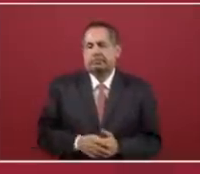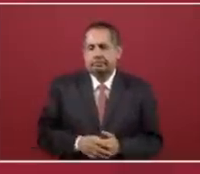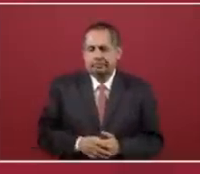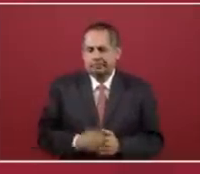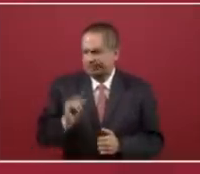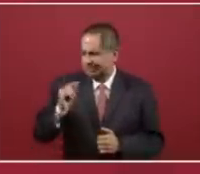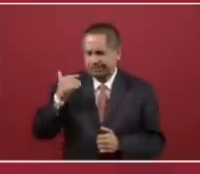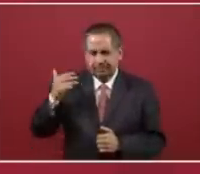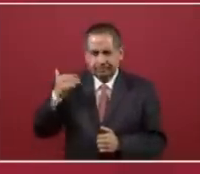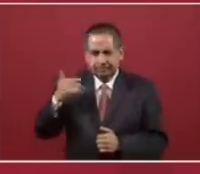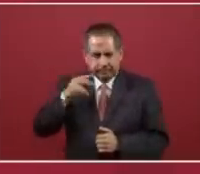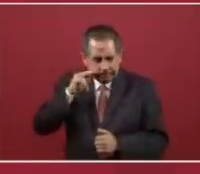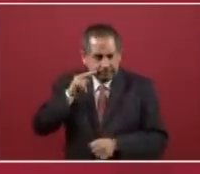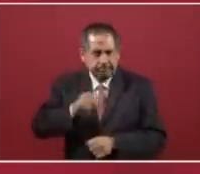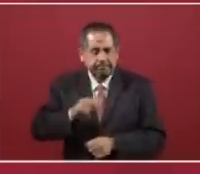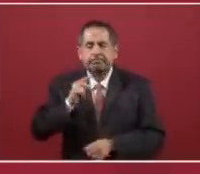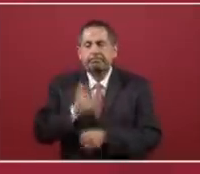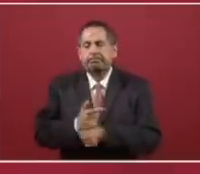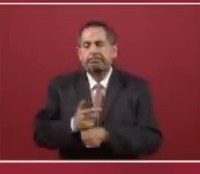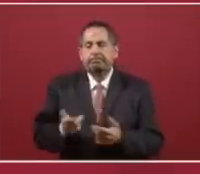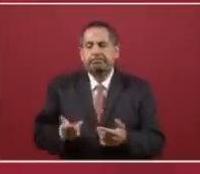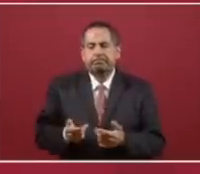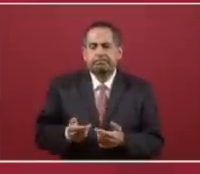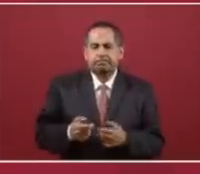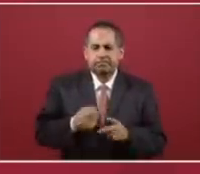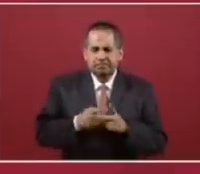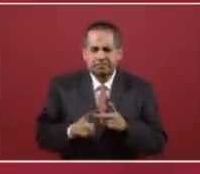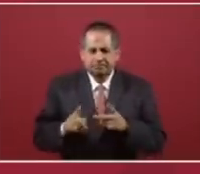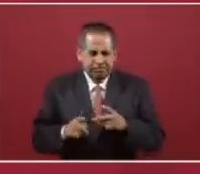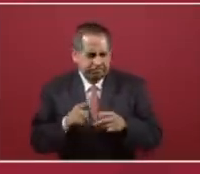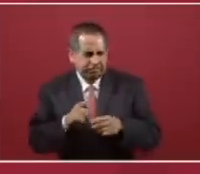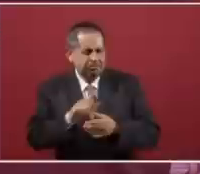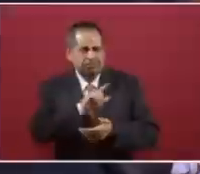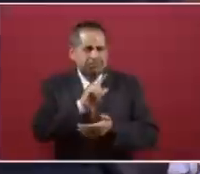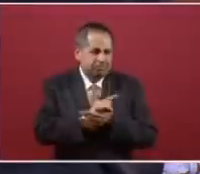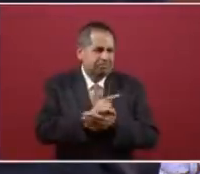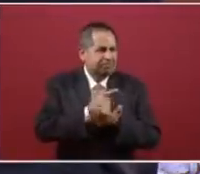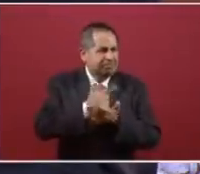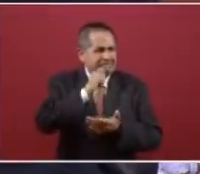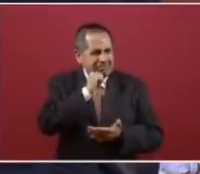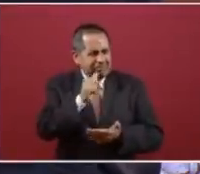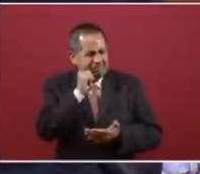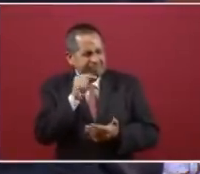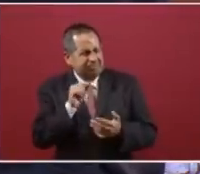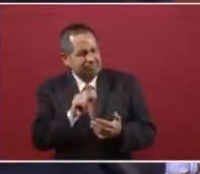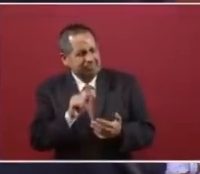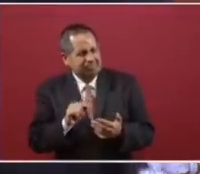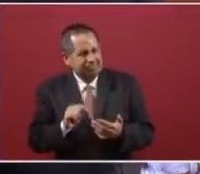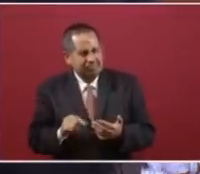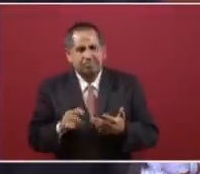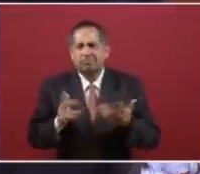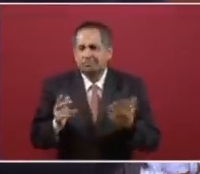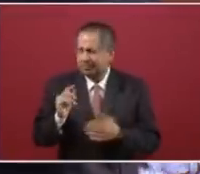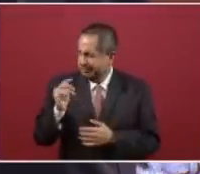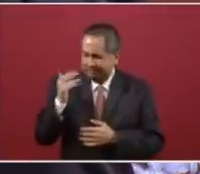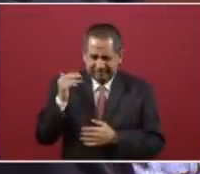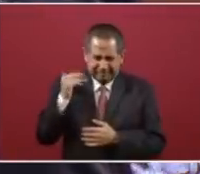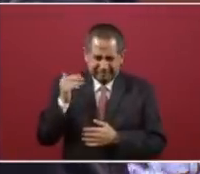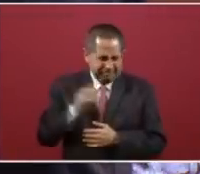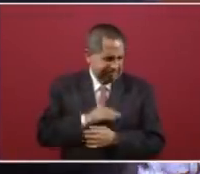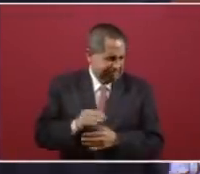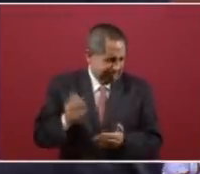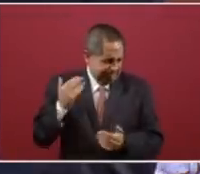recientemente se empiece a hablar de que no era delito grave pero recientemente